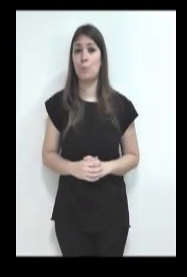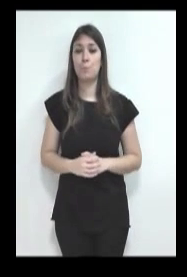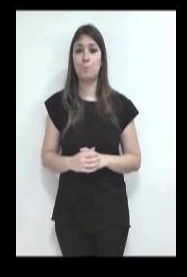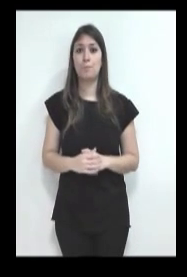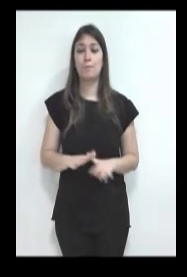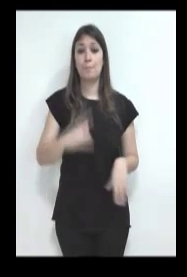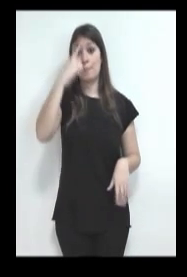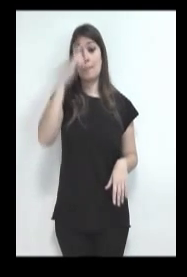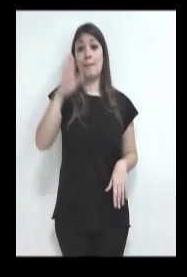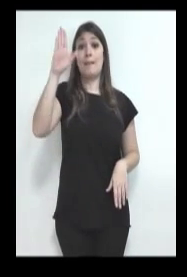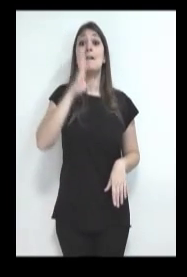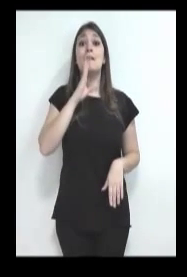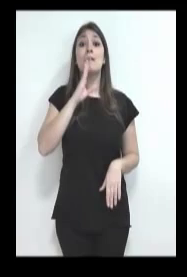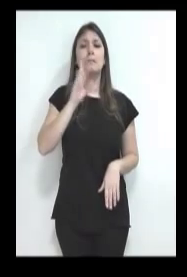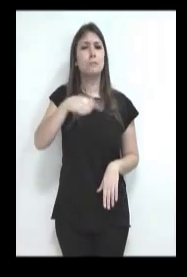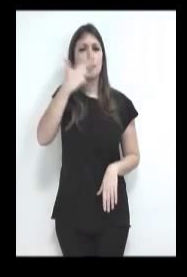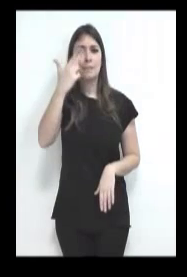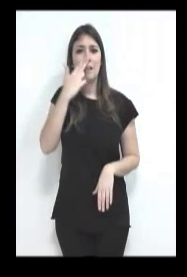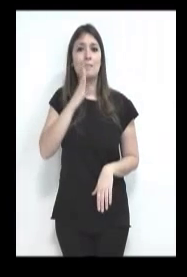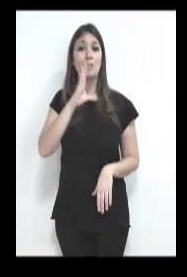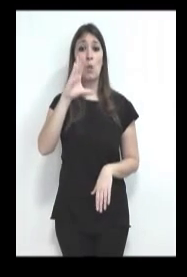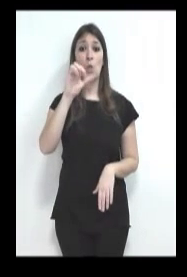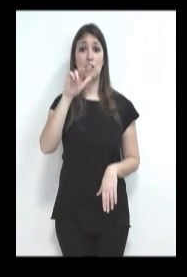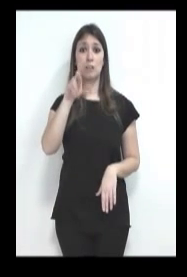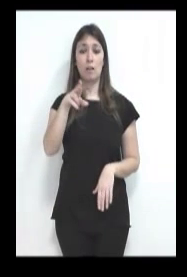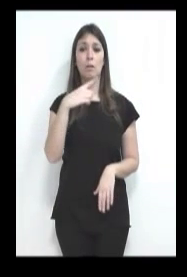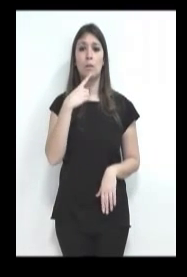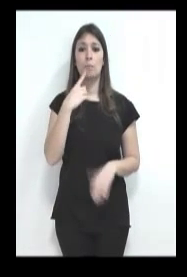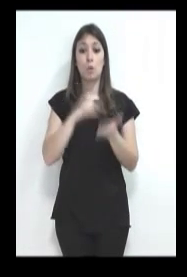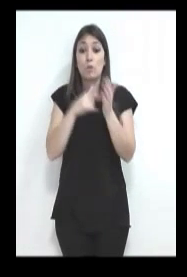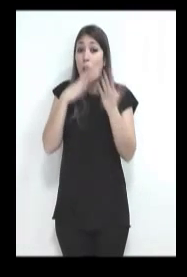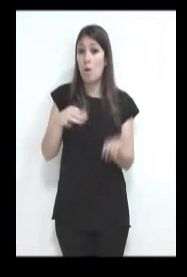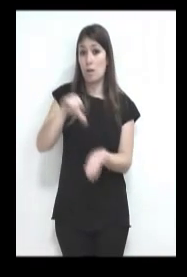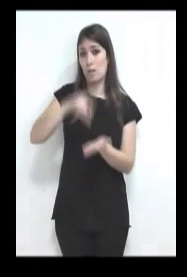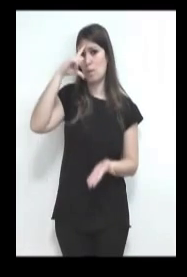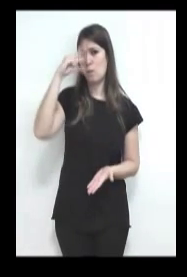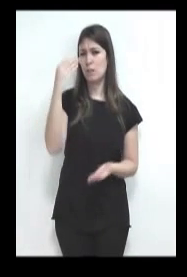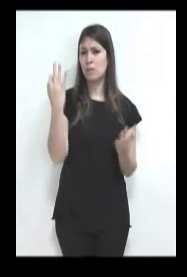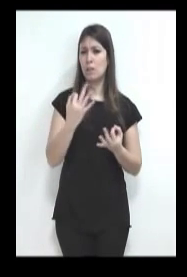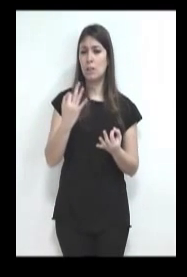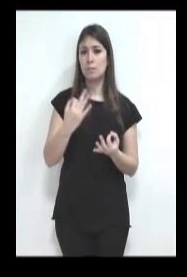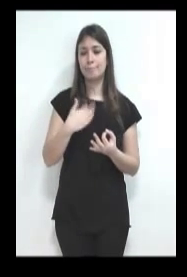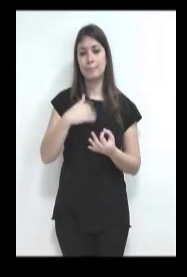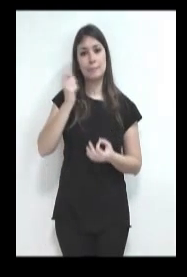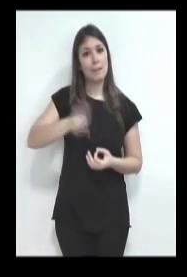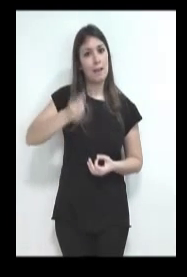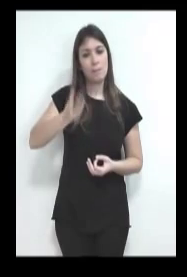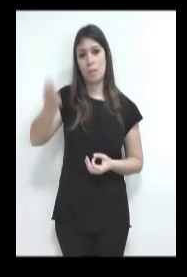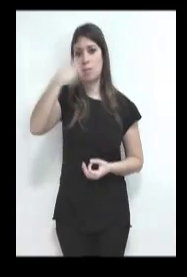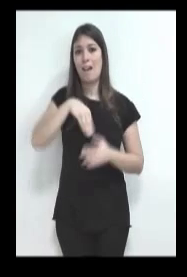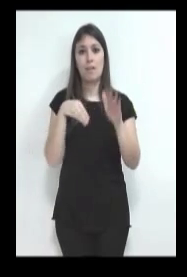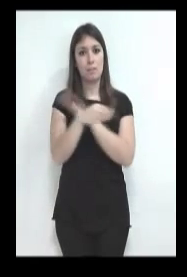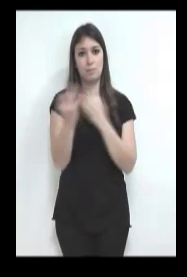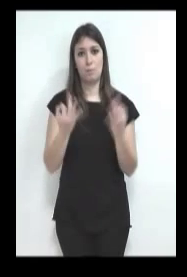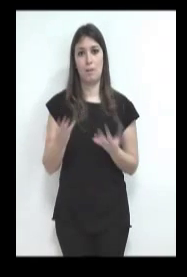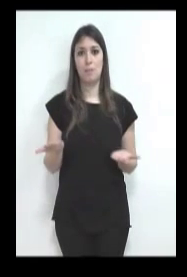Otra cosa que ha comentado César muy interesante es que los proyectos actuales de Smart Cities no suelen tener en cuenta la accesibilidad.